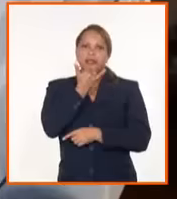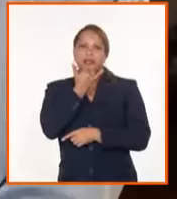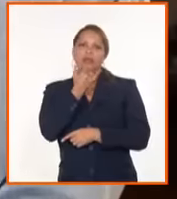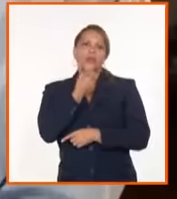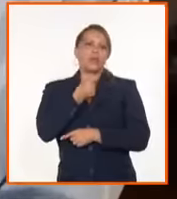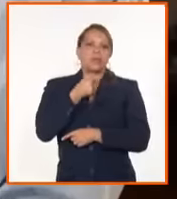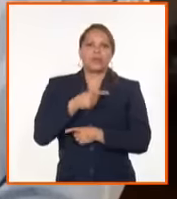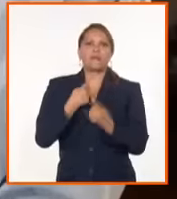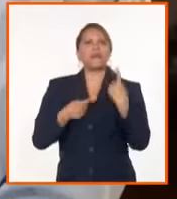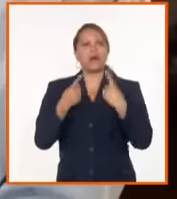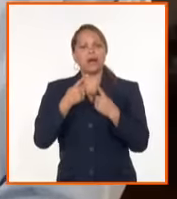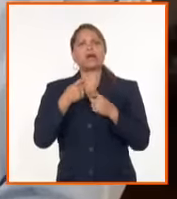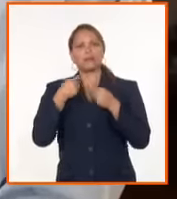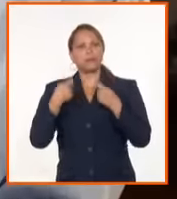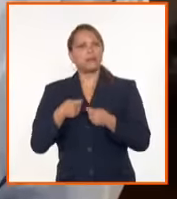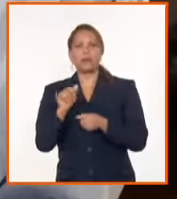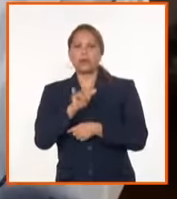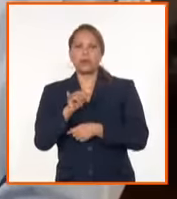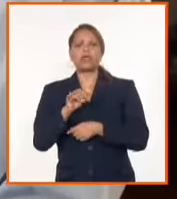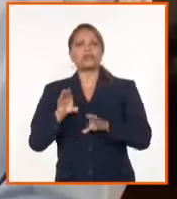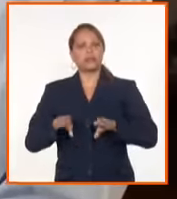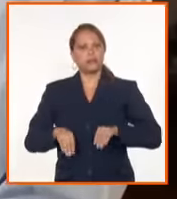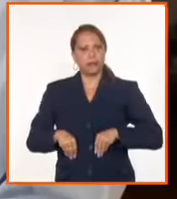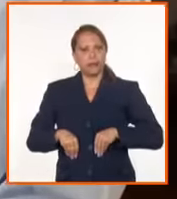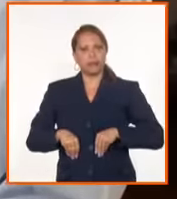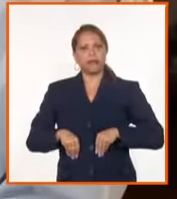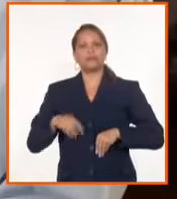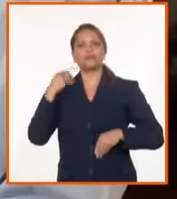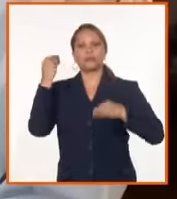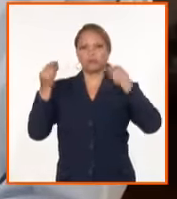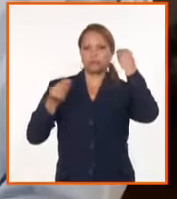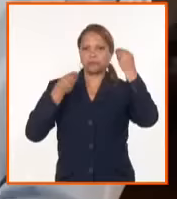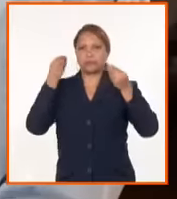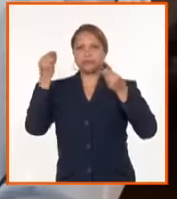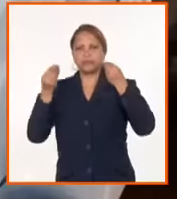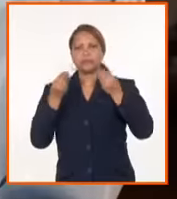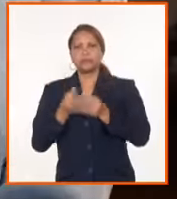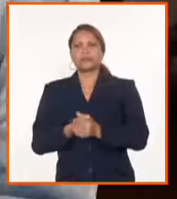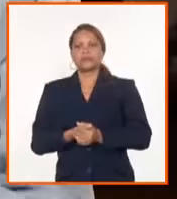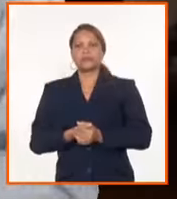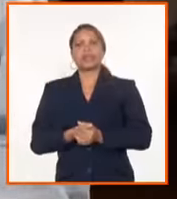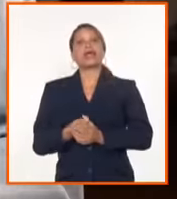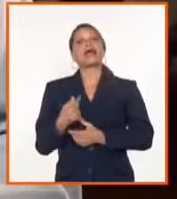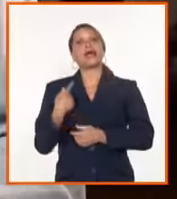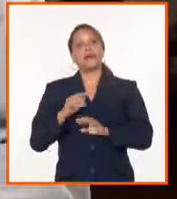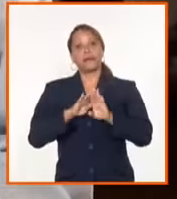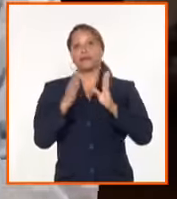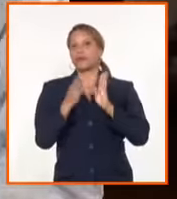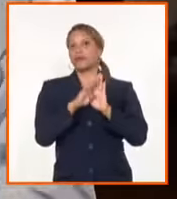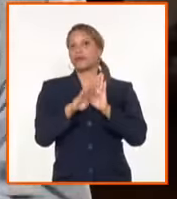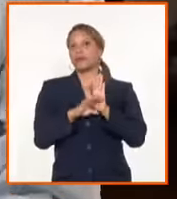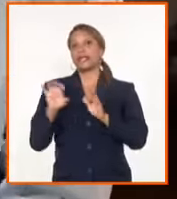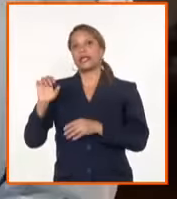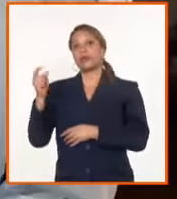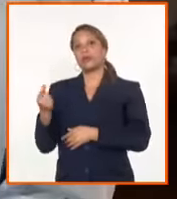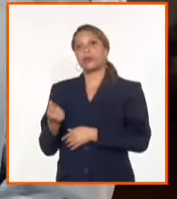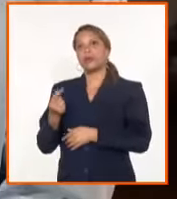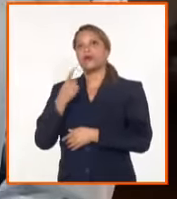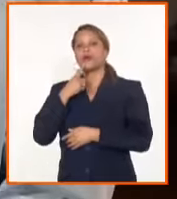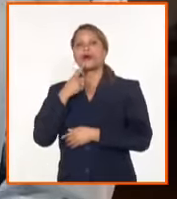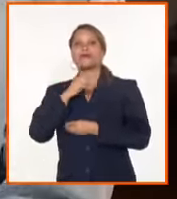también de análisis de situaciones muy particulares, y no estamos quietos. Lo que pasa es que todas las medidas, en la economía cada vez que tú mueves una